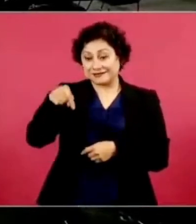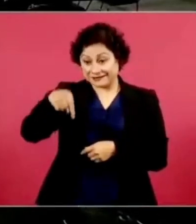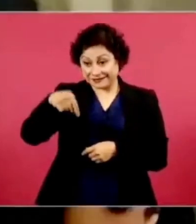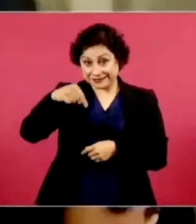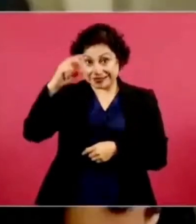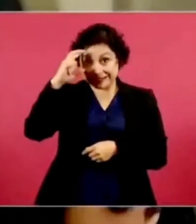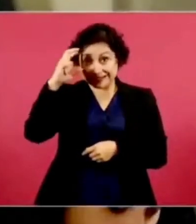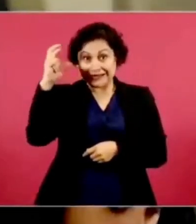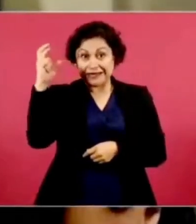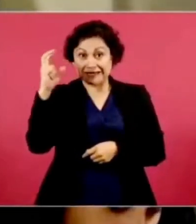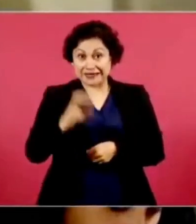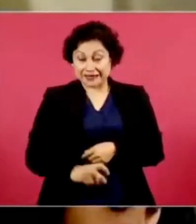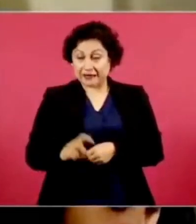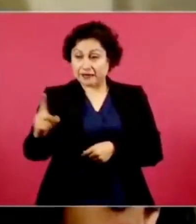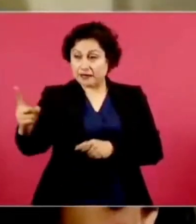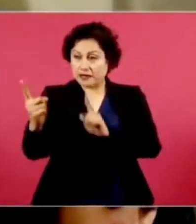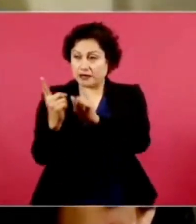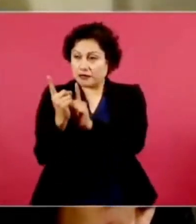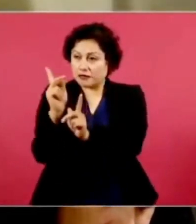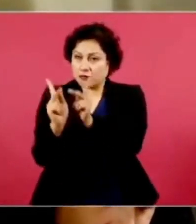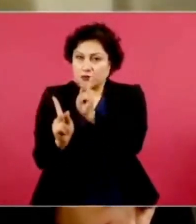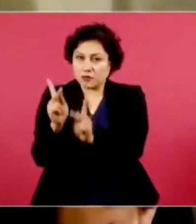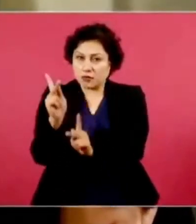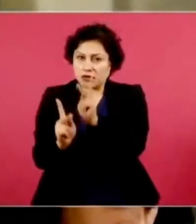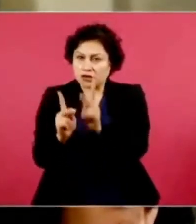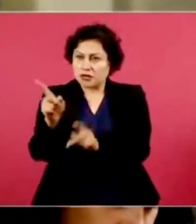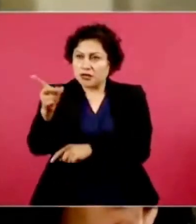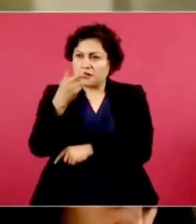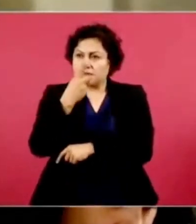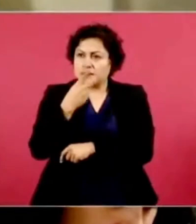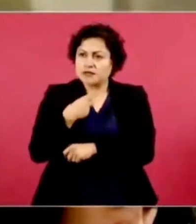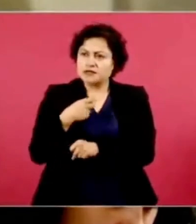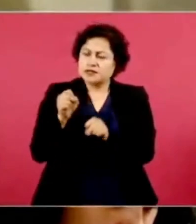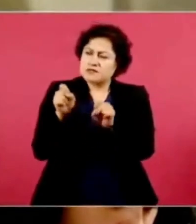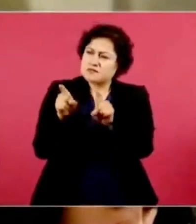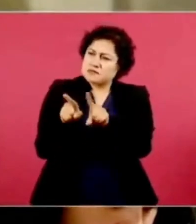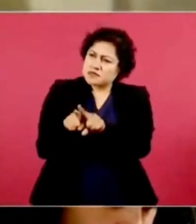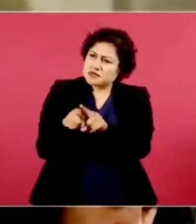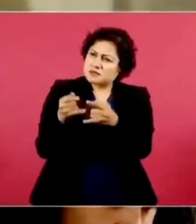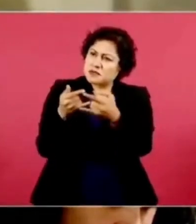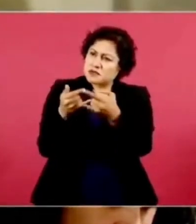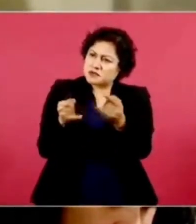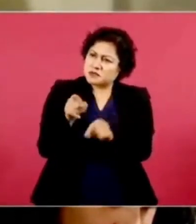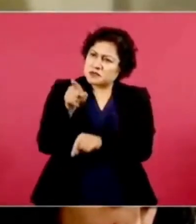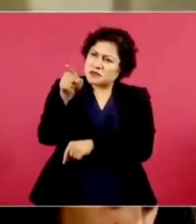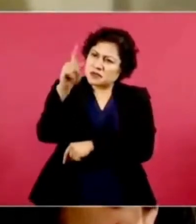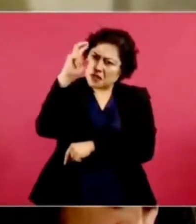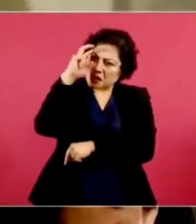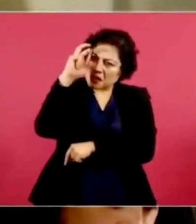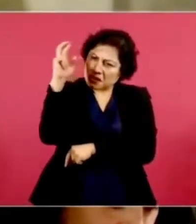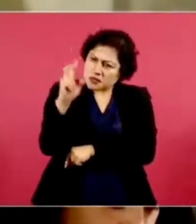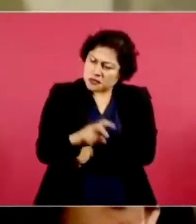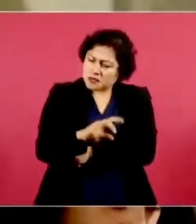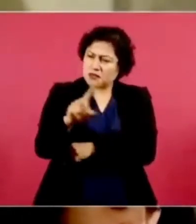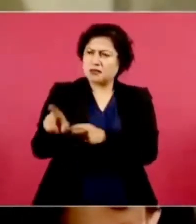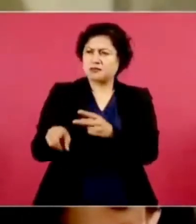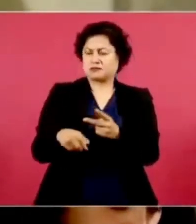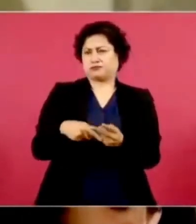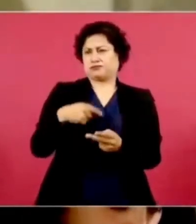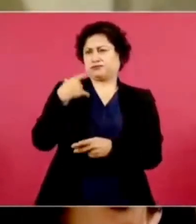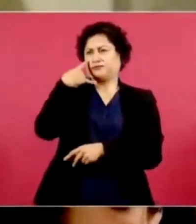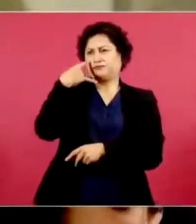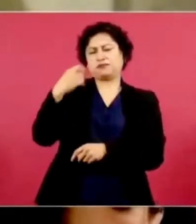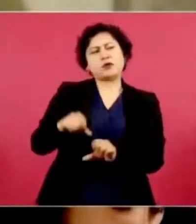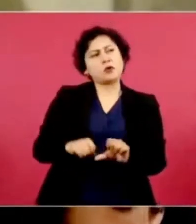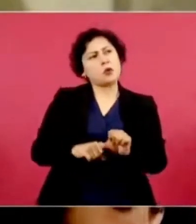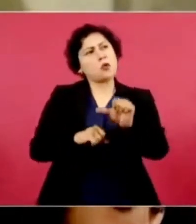exponer un tema en la mañanera porque a los alumnos de la Universidad de Bienestar los están despidiendo. Y luego me entero con otro compañero de otra radio